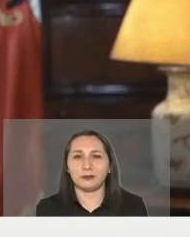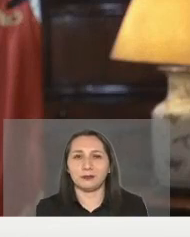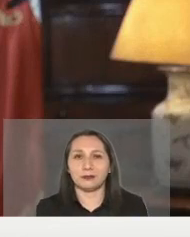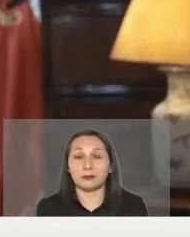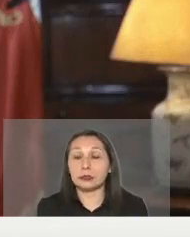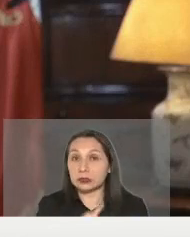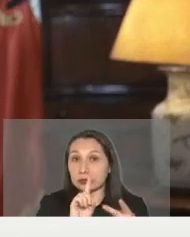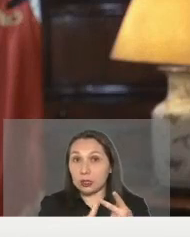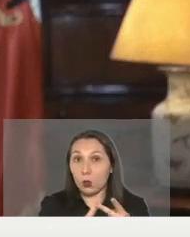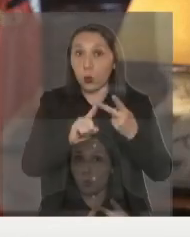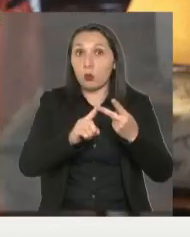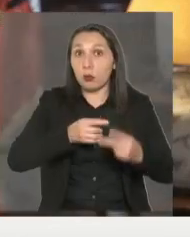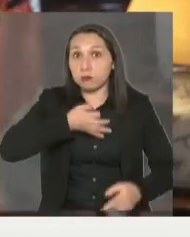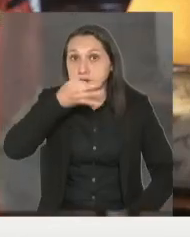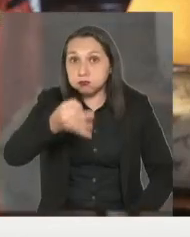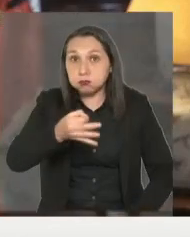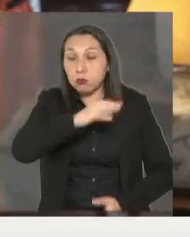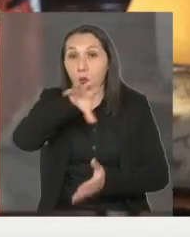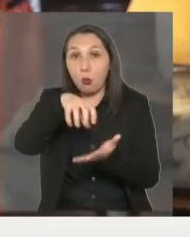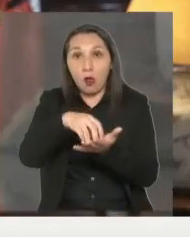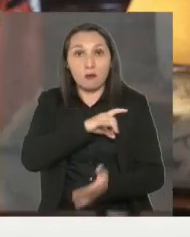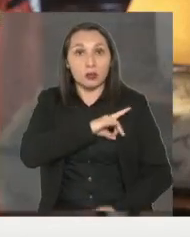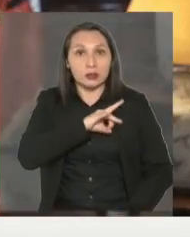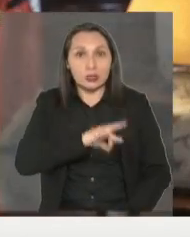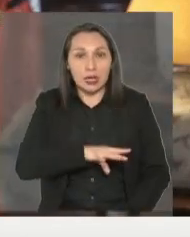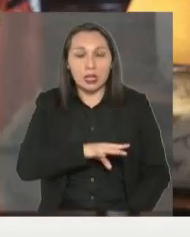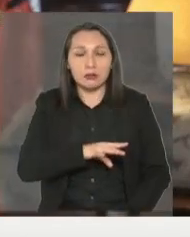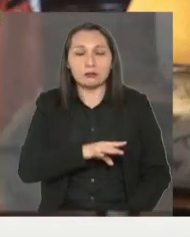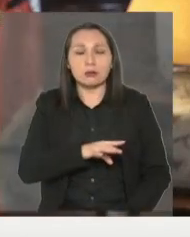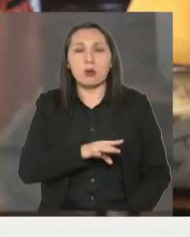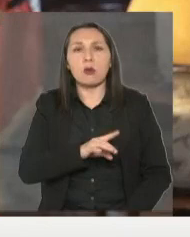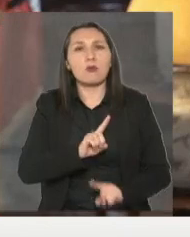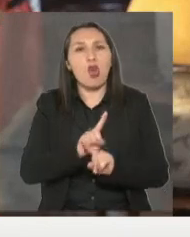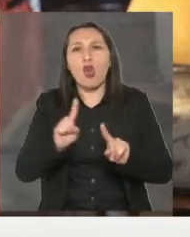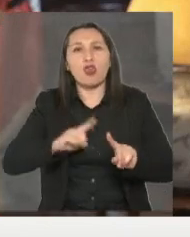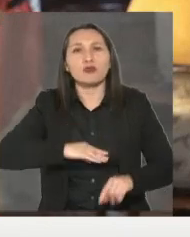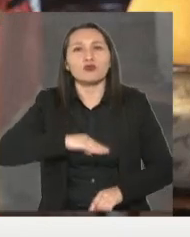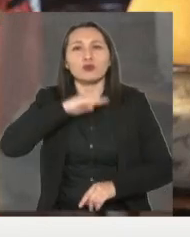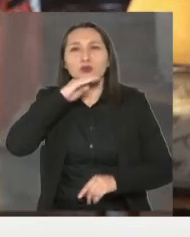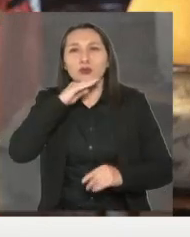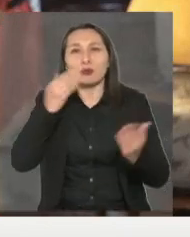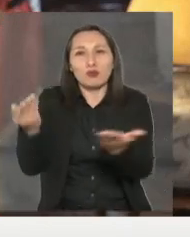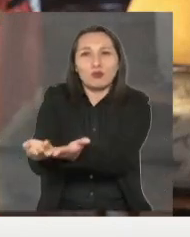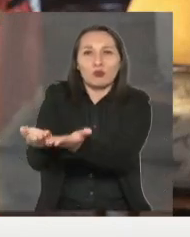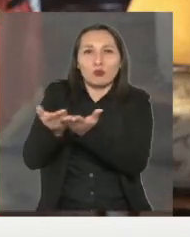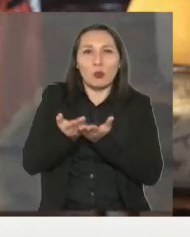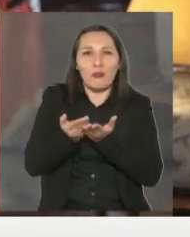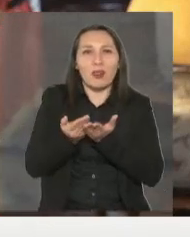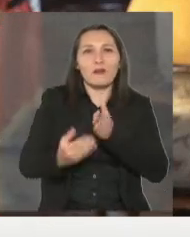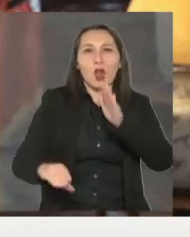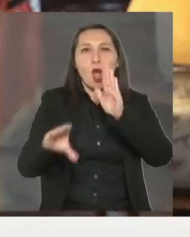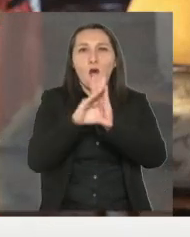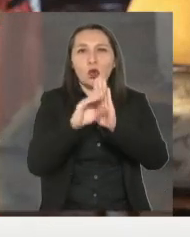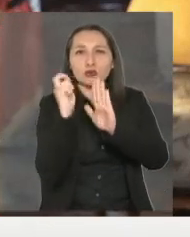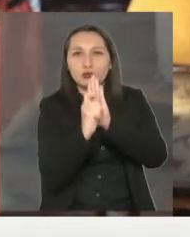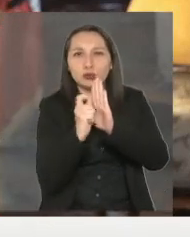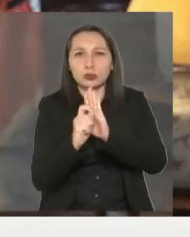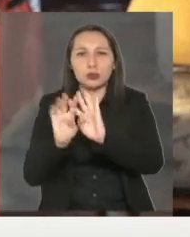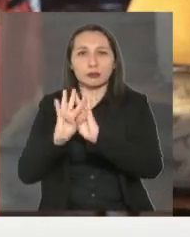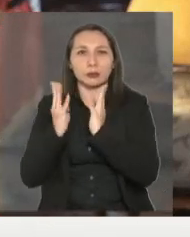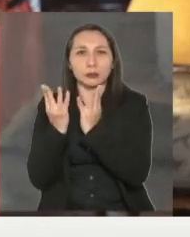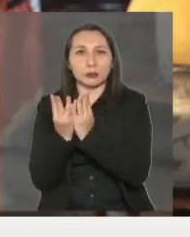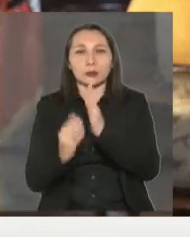el segundo mensaje del pueblo chileno es que no quedó satisfecho con la propuesta de constitución que la